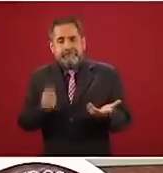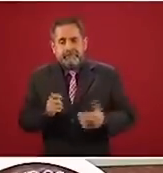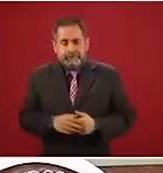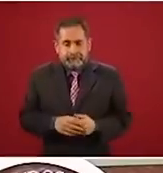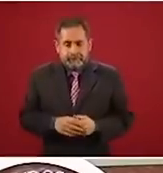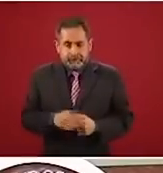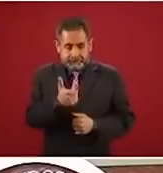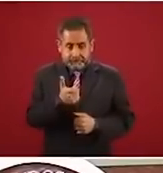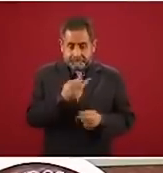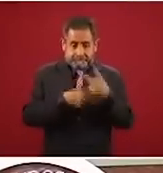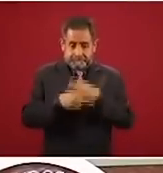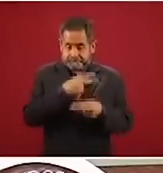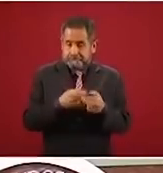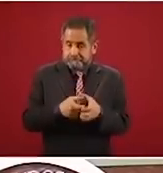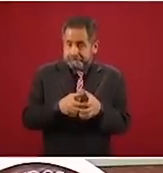dinero